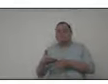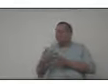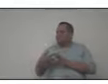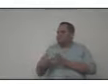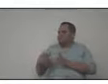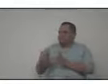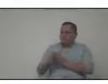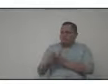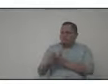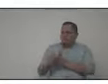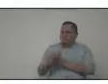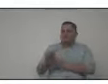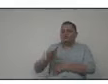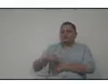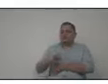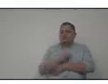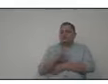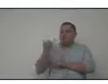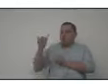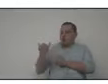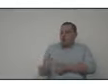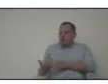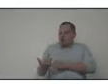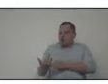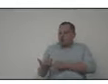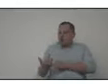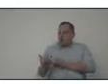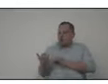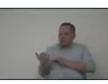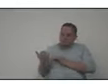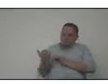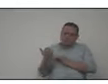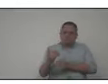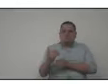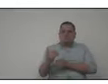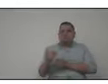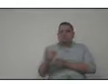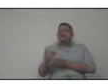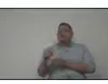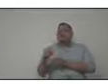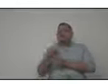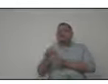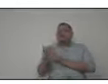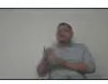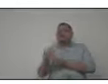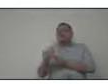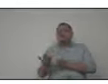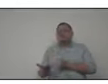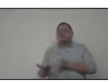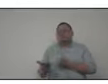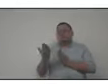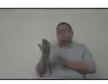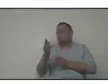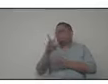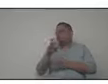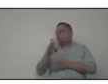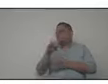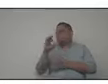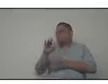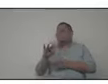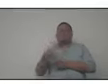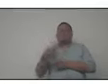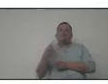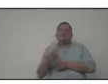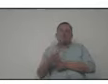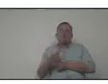en reserva nosotros. Hoy ese patrimonio mínimo, ese capital mínimo ya está en un 80% cumplido,